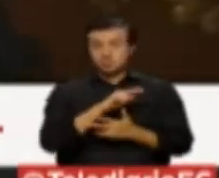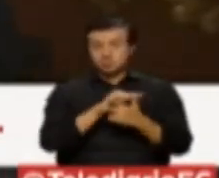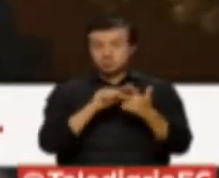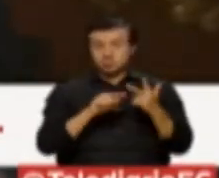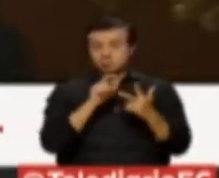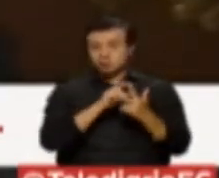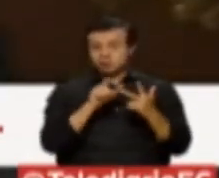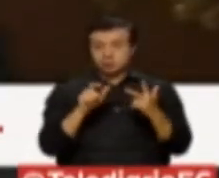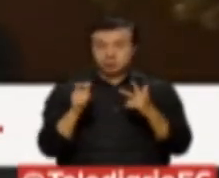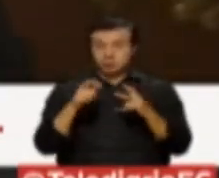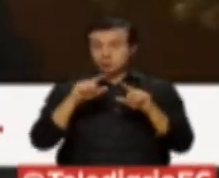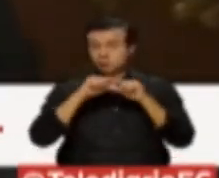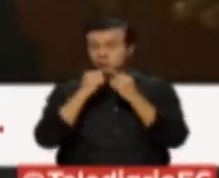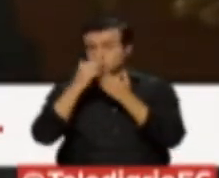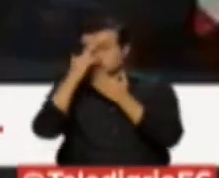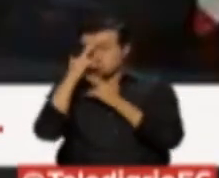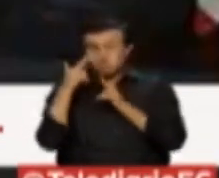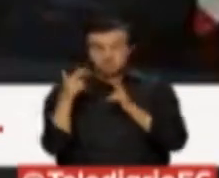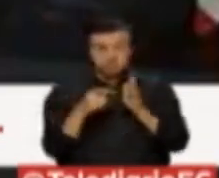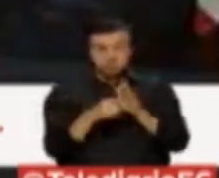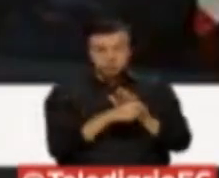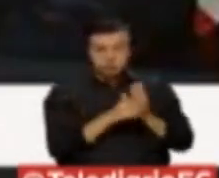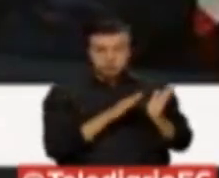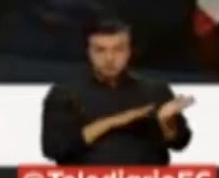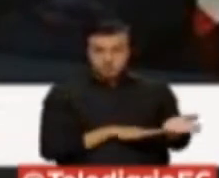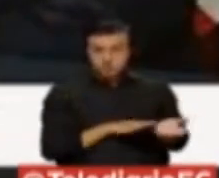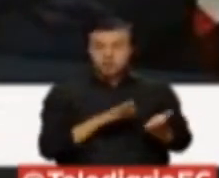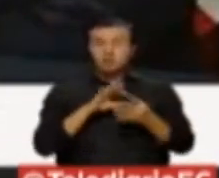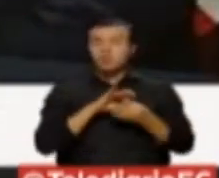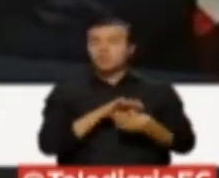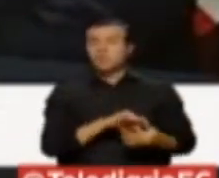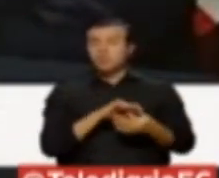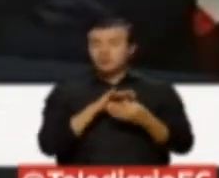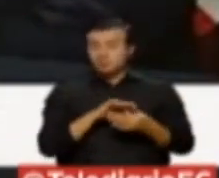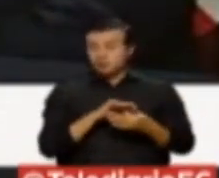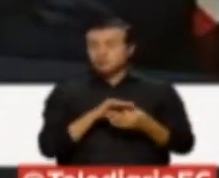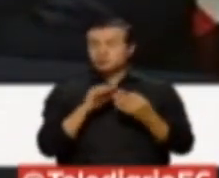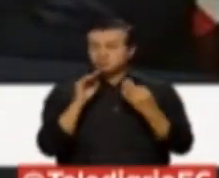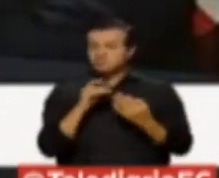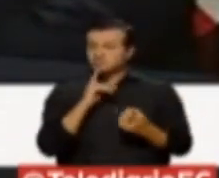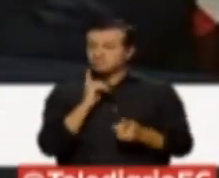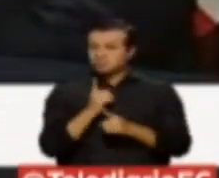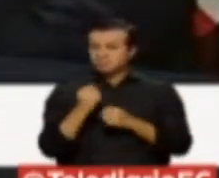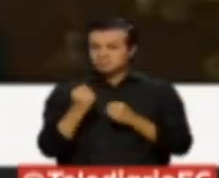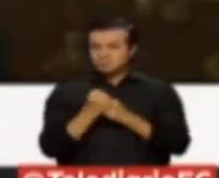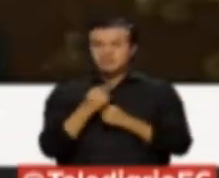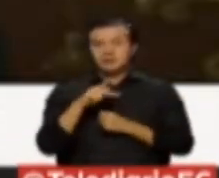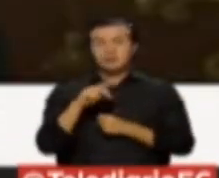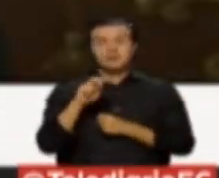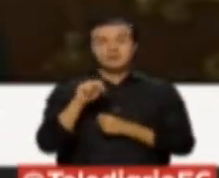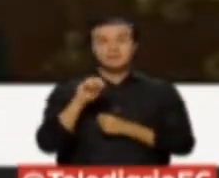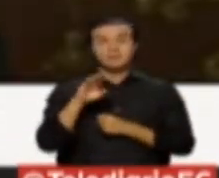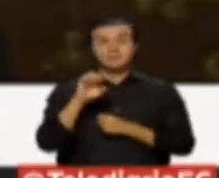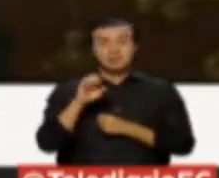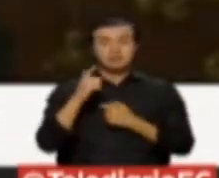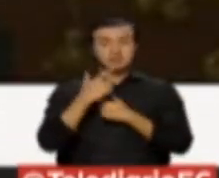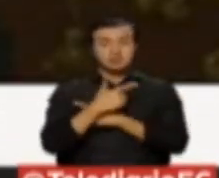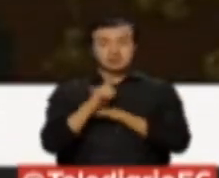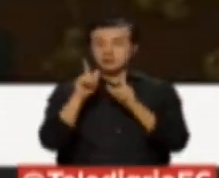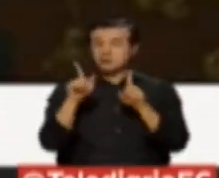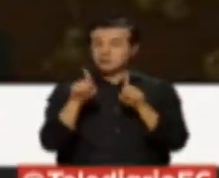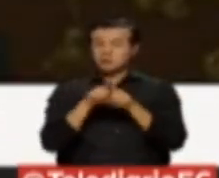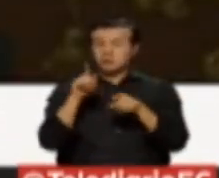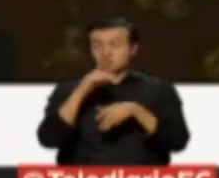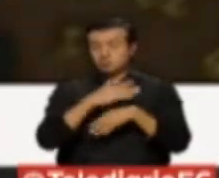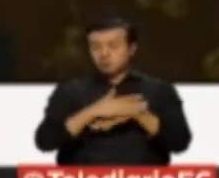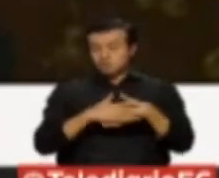los narcoterroristas abrimos la cooperación al ecuador está garantizada pero para ello pace considera que es necesario que la libertad se extienda a